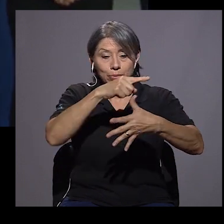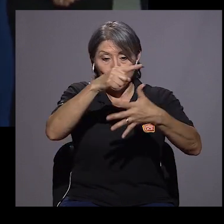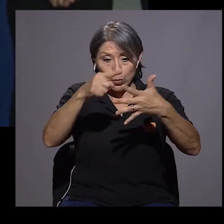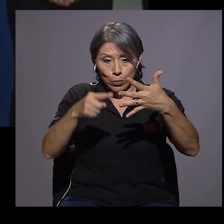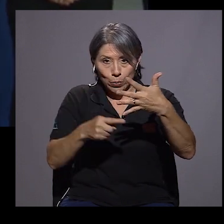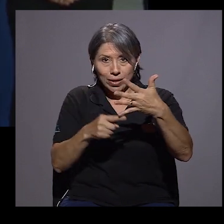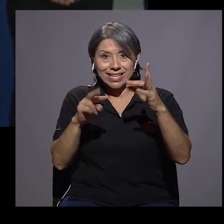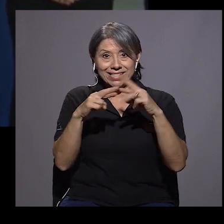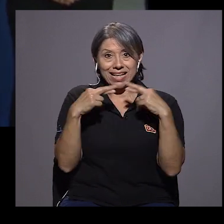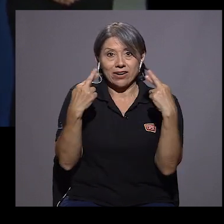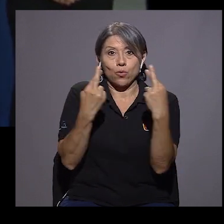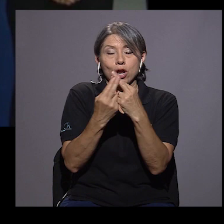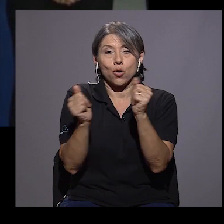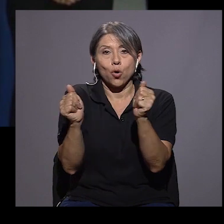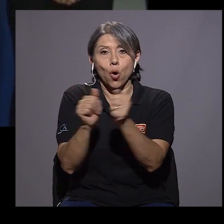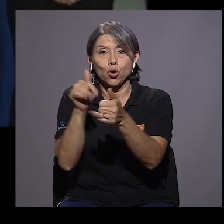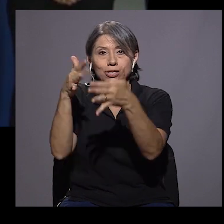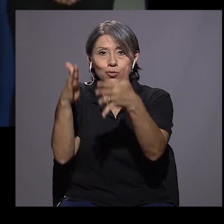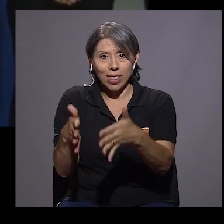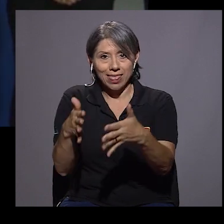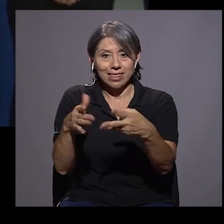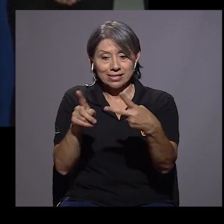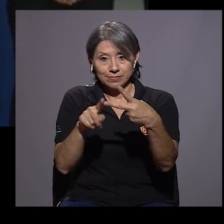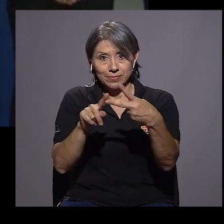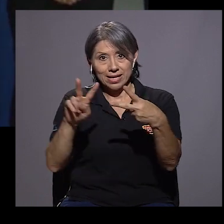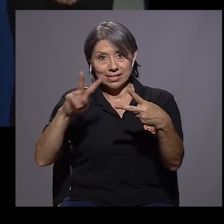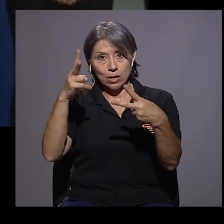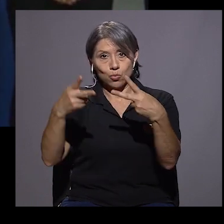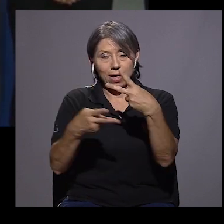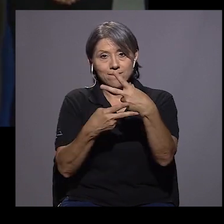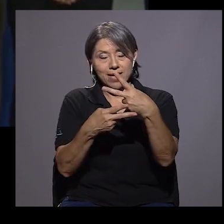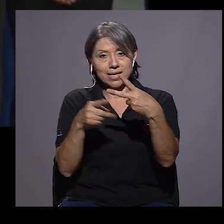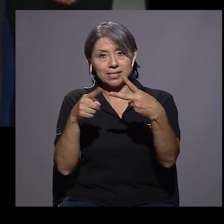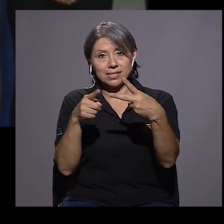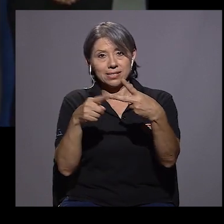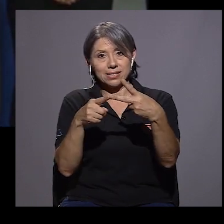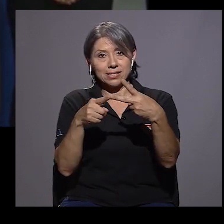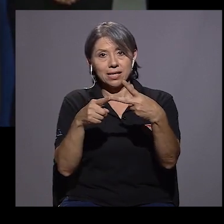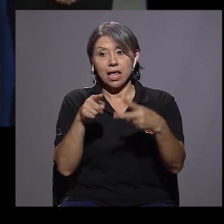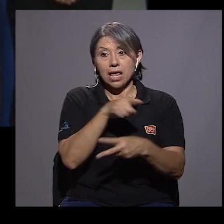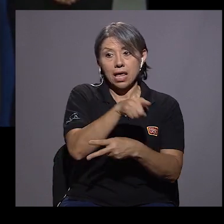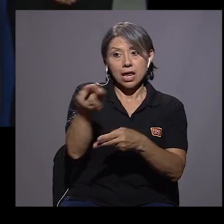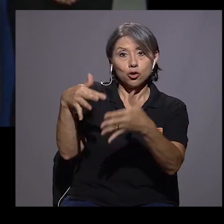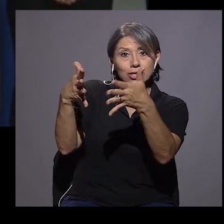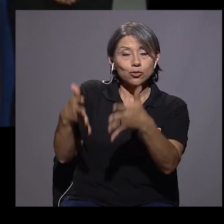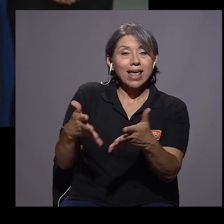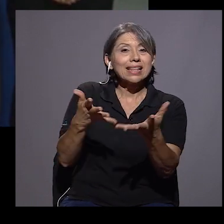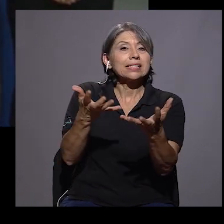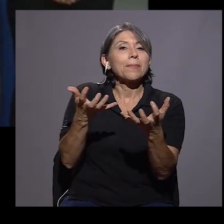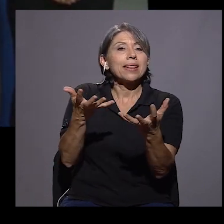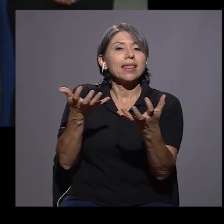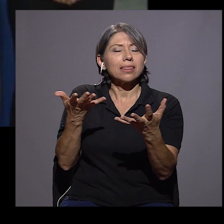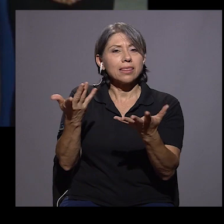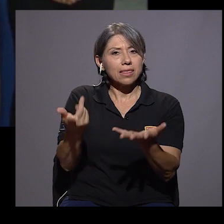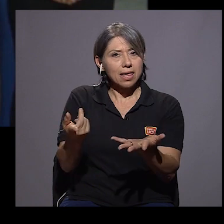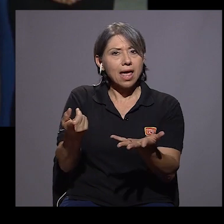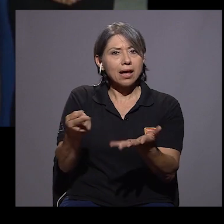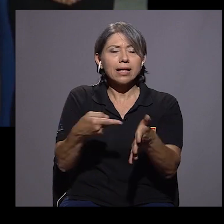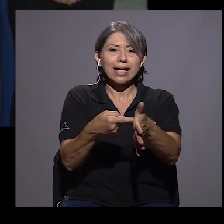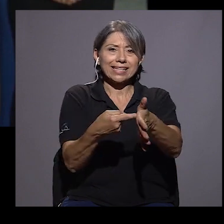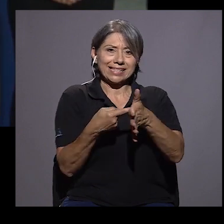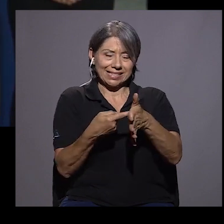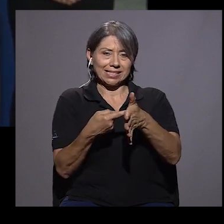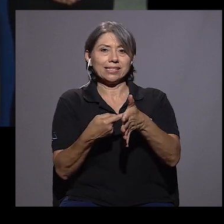y Vínculo Externo. Ellos se reunieron con los estudiantes una segunda vez y los